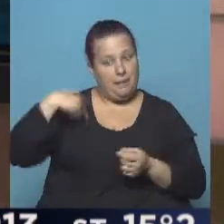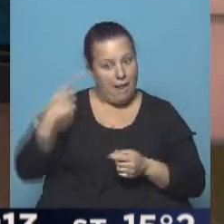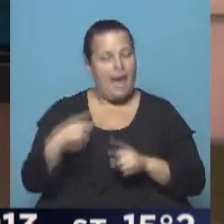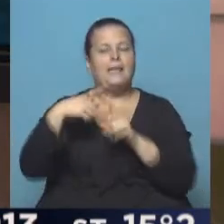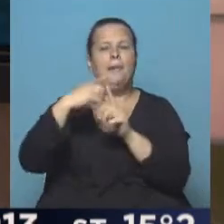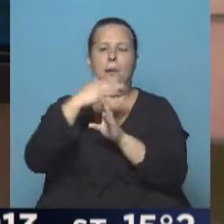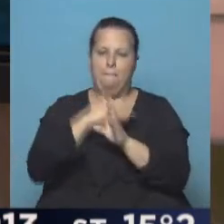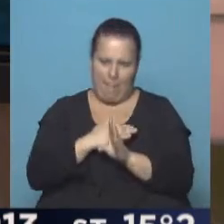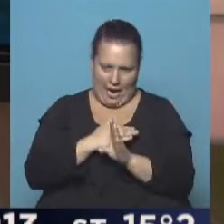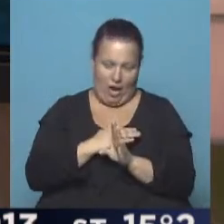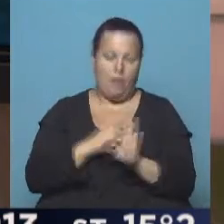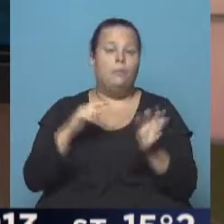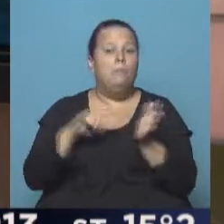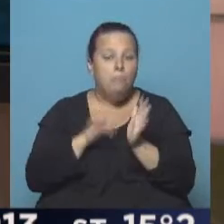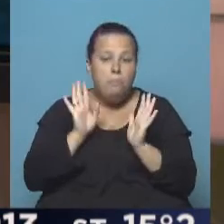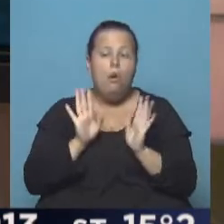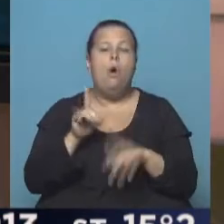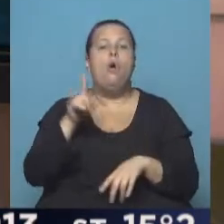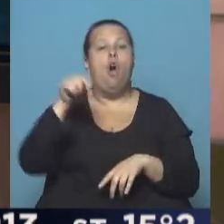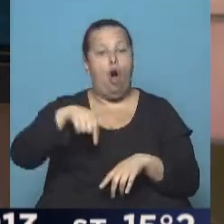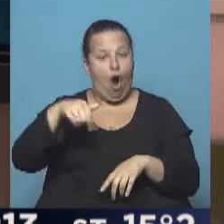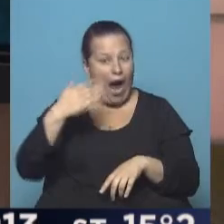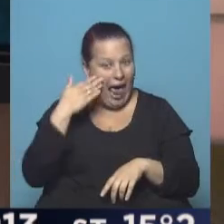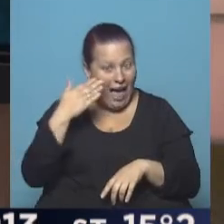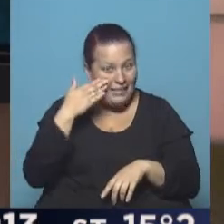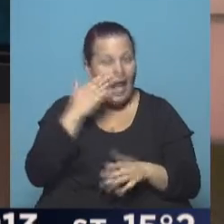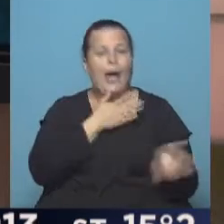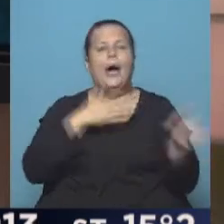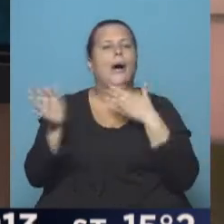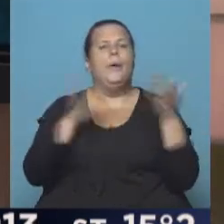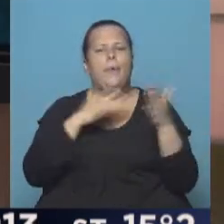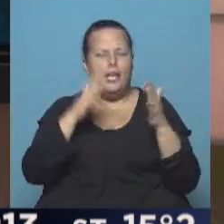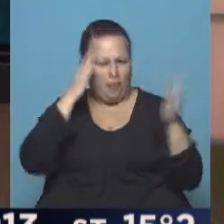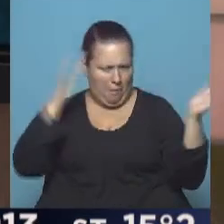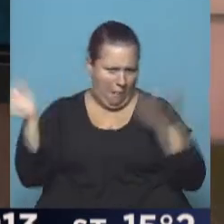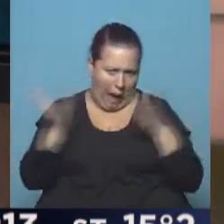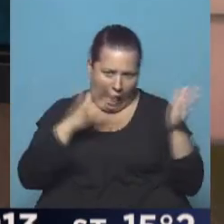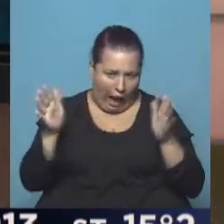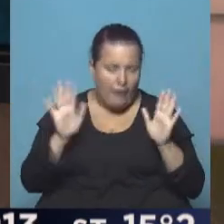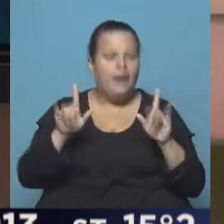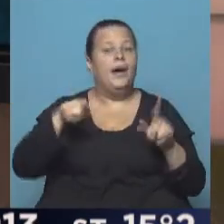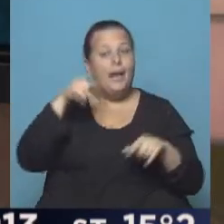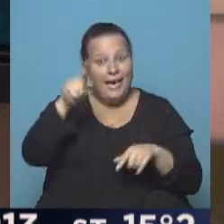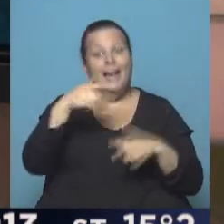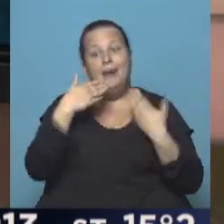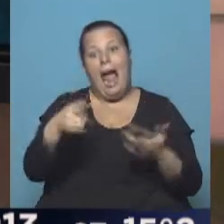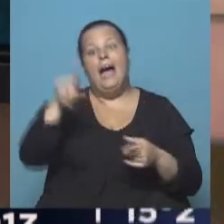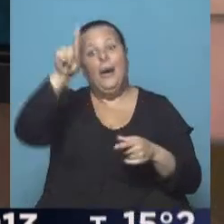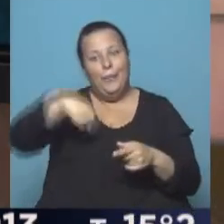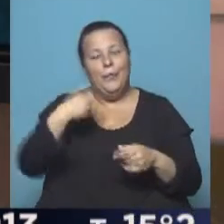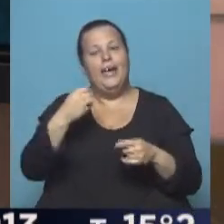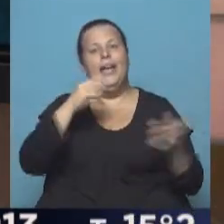la temperatura. Eso sí, a partir de esta tardecita el viento va a soplar con fuerza y va a ser el factor